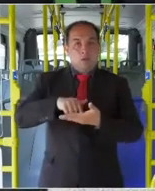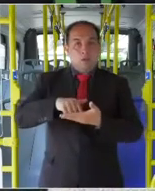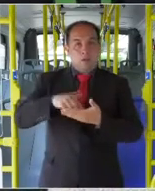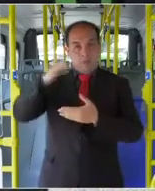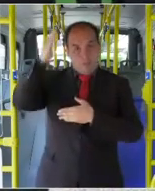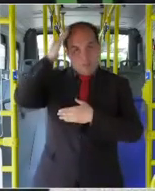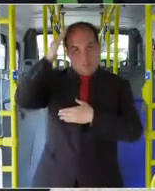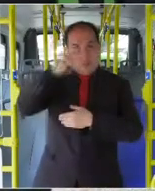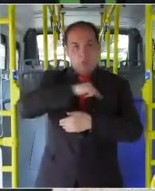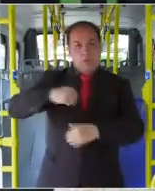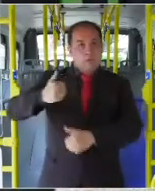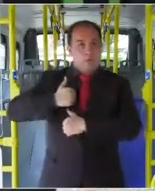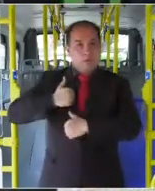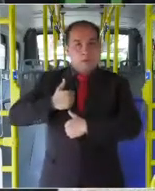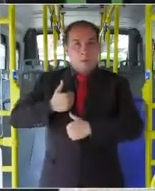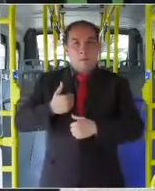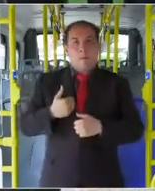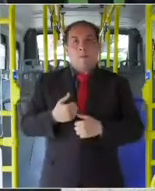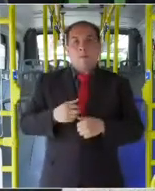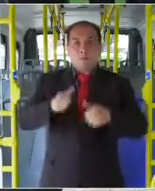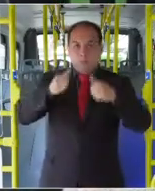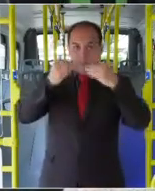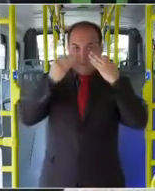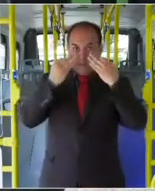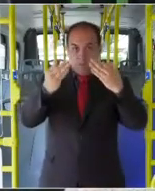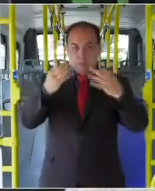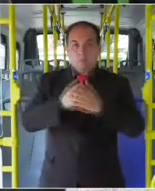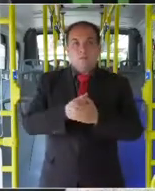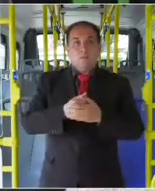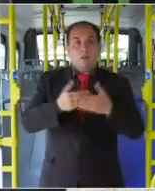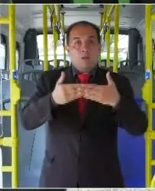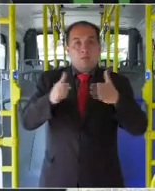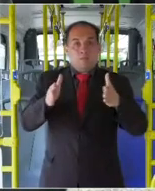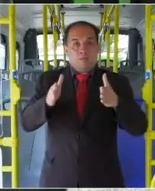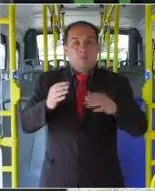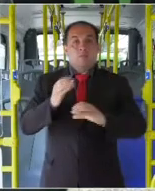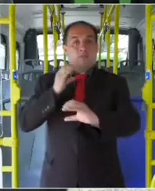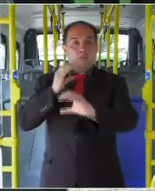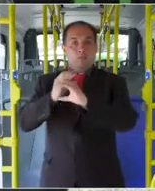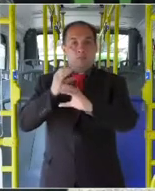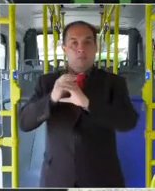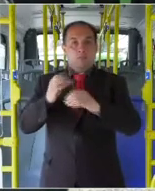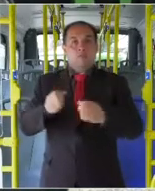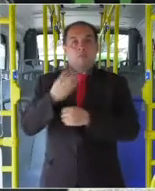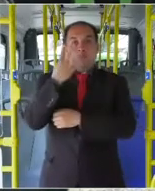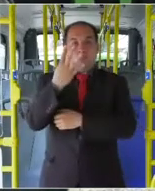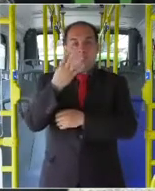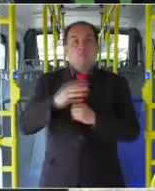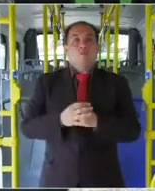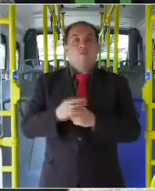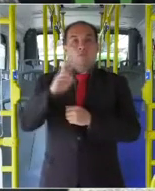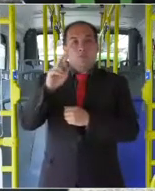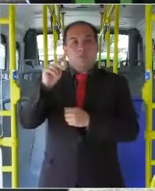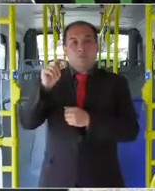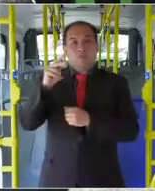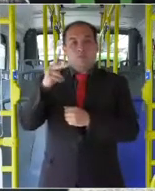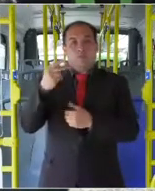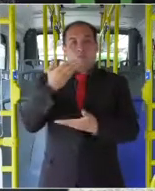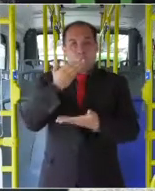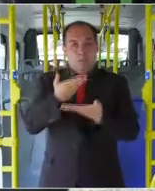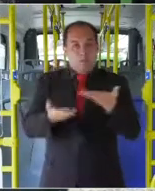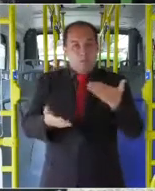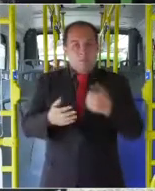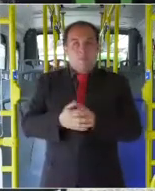autoridades, presenciaremos la puesta en marcha y circulación de 4 nuevas unidades de RTP que a partir de